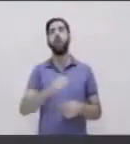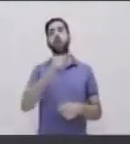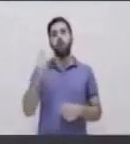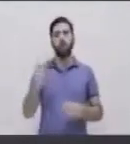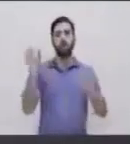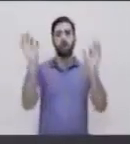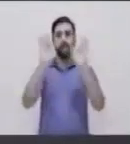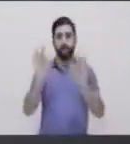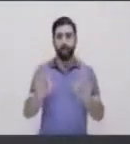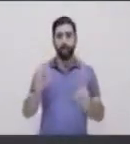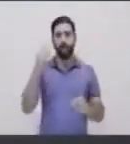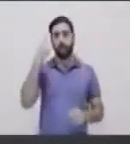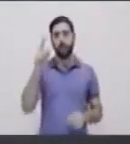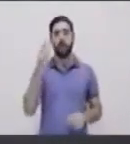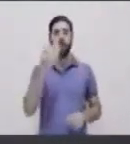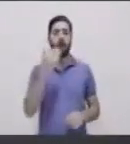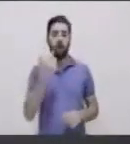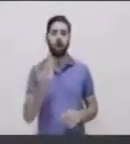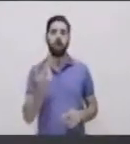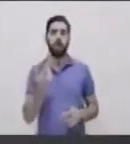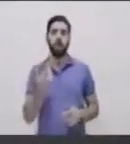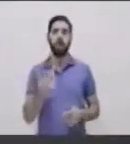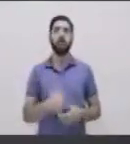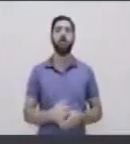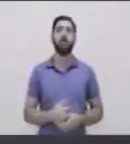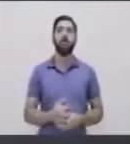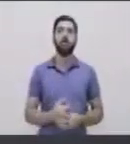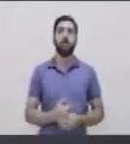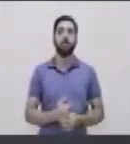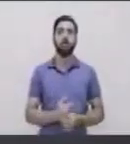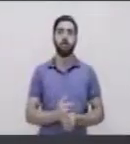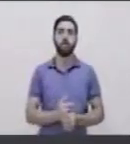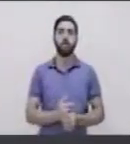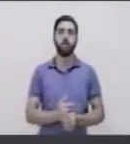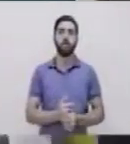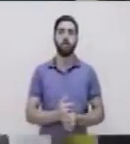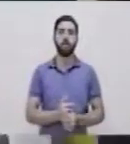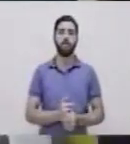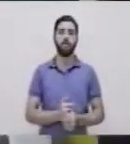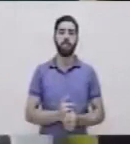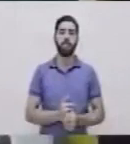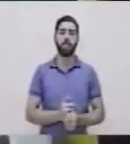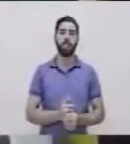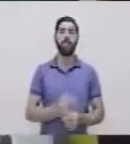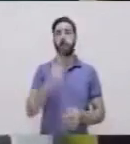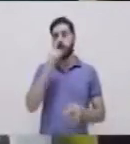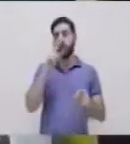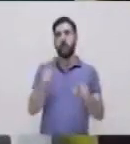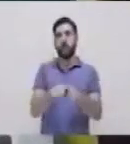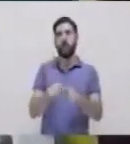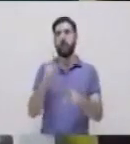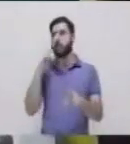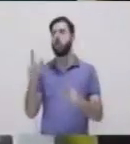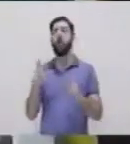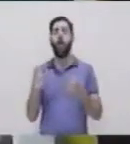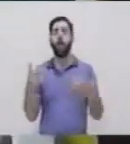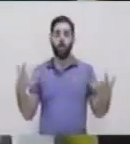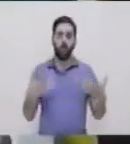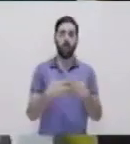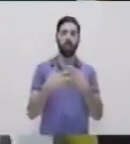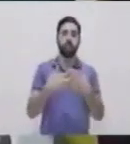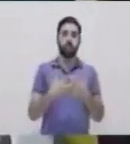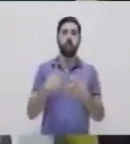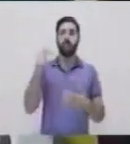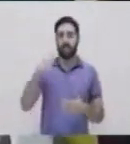otra fuente de alimento que le provea los mismos nutrientes para subsistir. Sí, pues buscar alternativas, Definitivo, ¿verdad? eso es lo